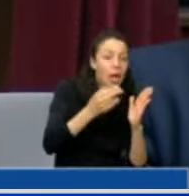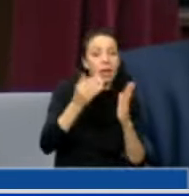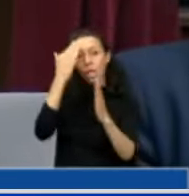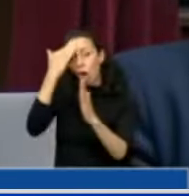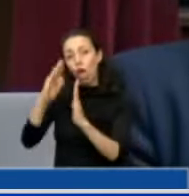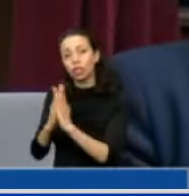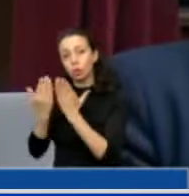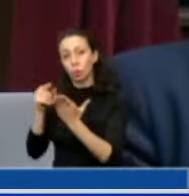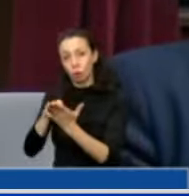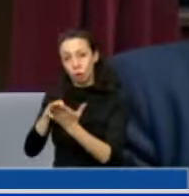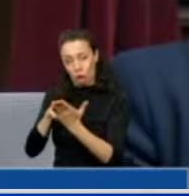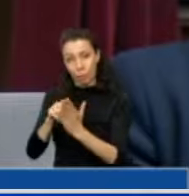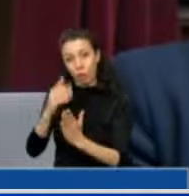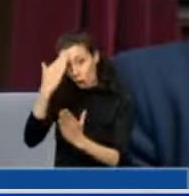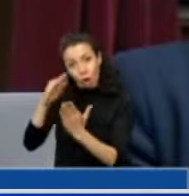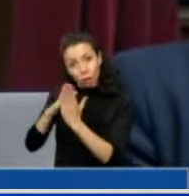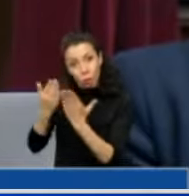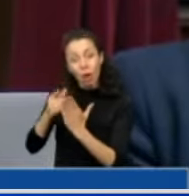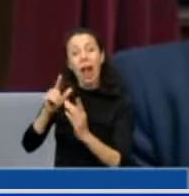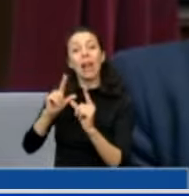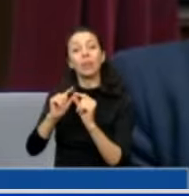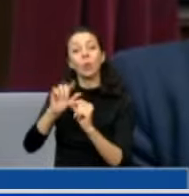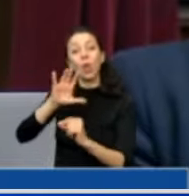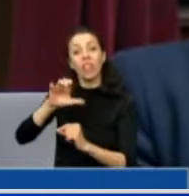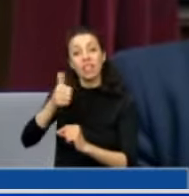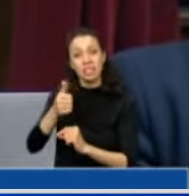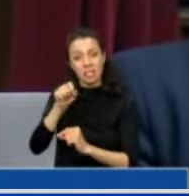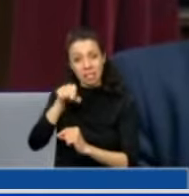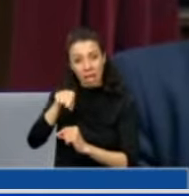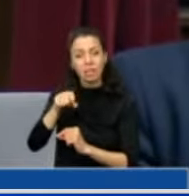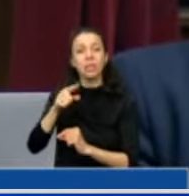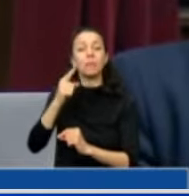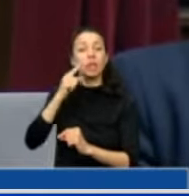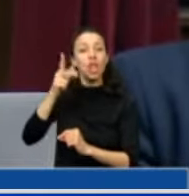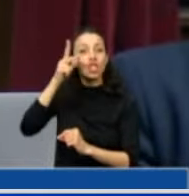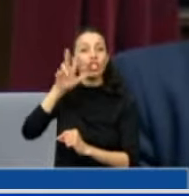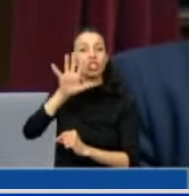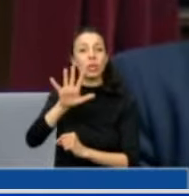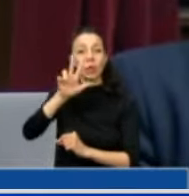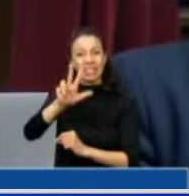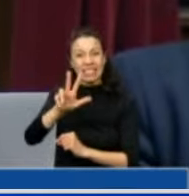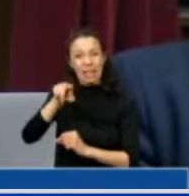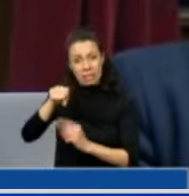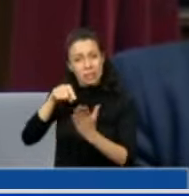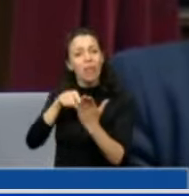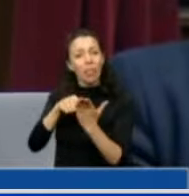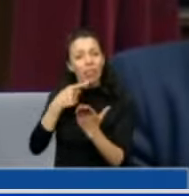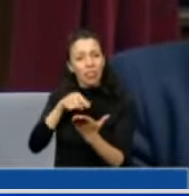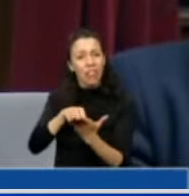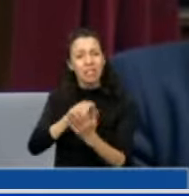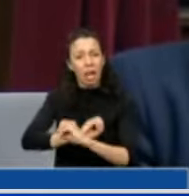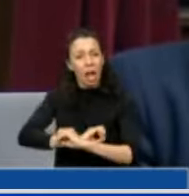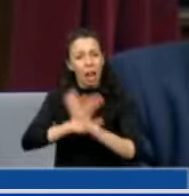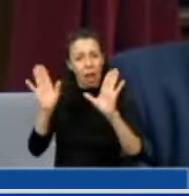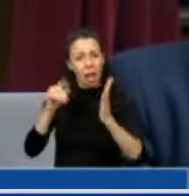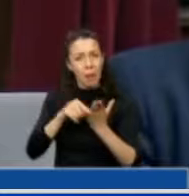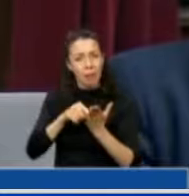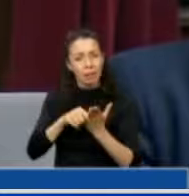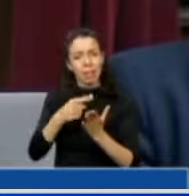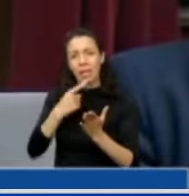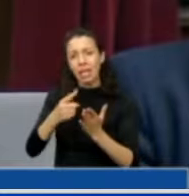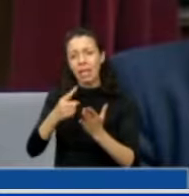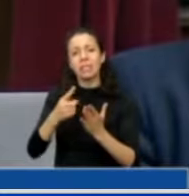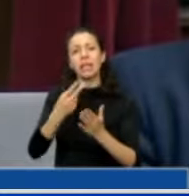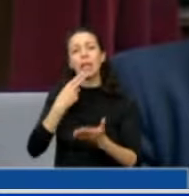de concretar lo que él pretende. Entonces va a tratar de traer otras leyes. Ahora, hay muchas leyes que nosotros debemos tratar.